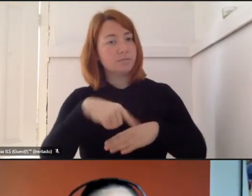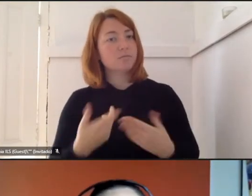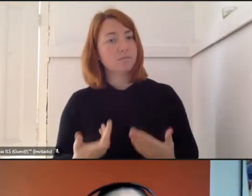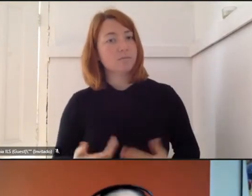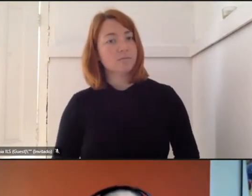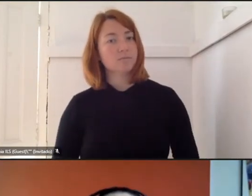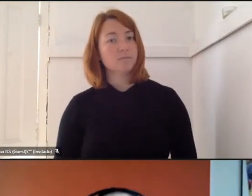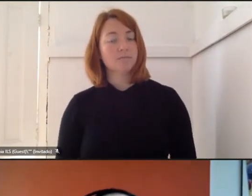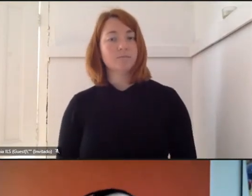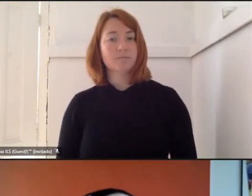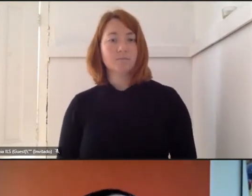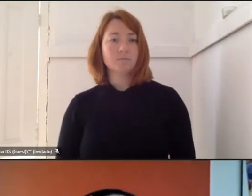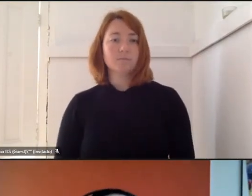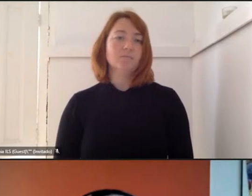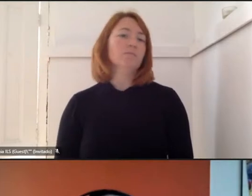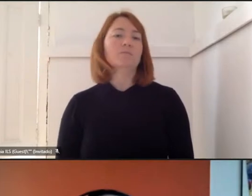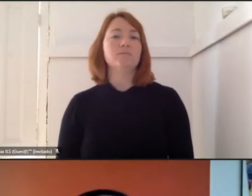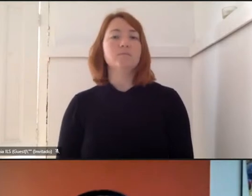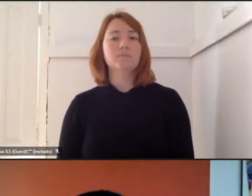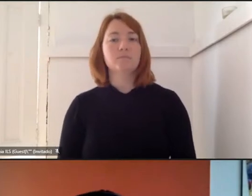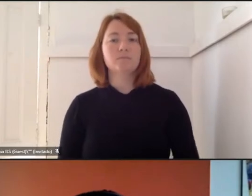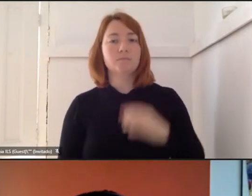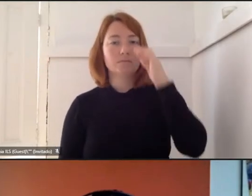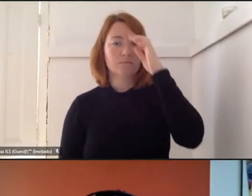consecuencias. Disculpa. Una última,